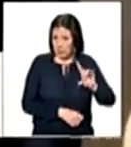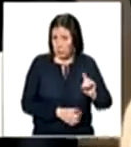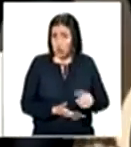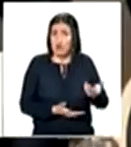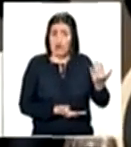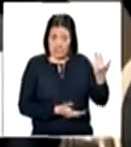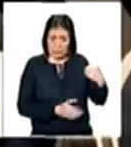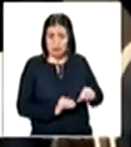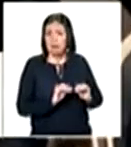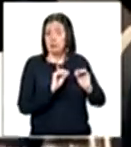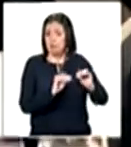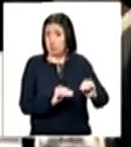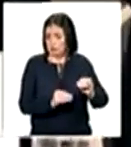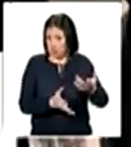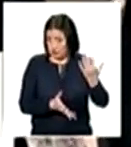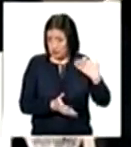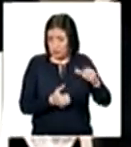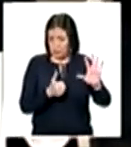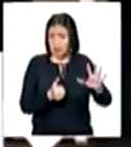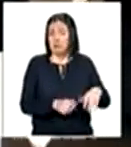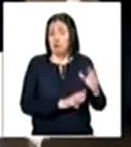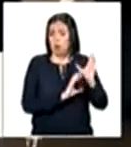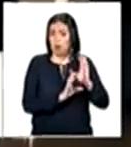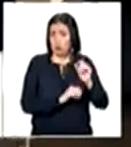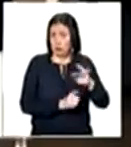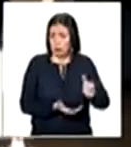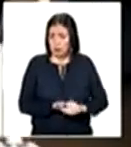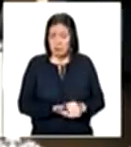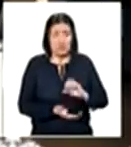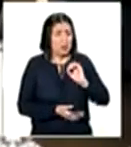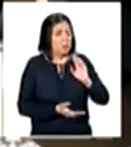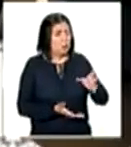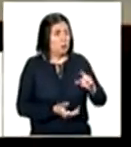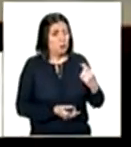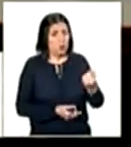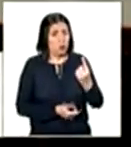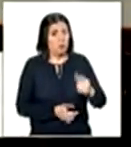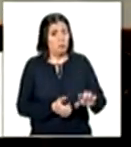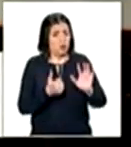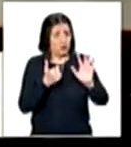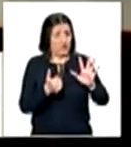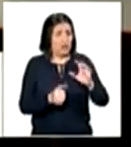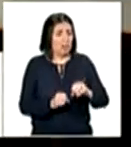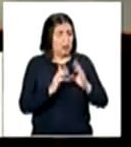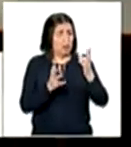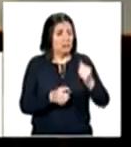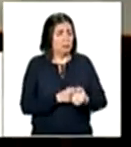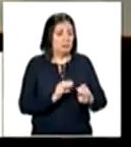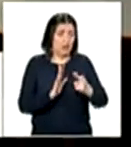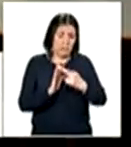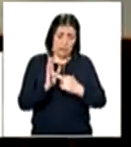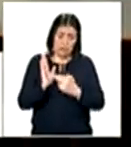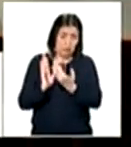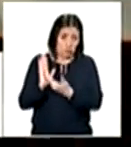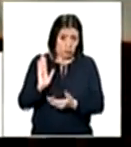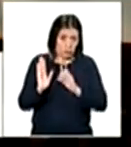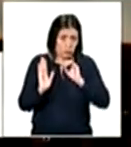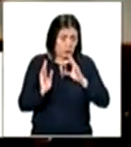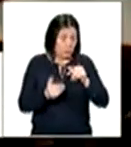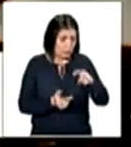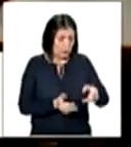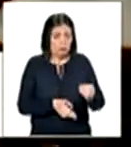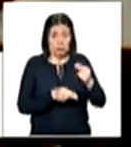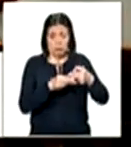había sido designado el pasado 6 de octubre y ostentó el cargo solo por 6 días. La resolución ministerial que confirma esta